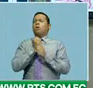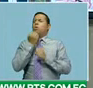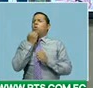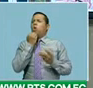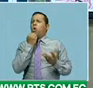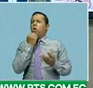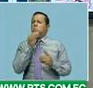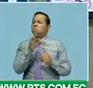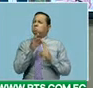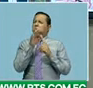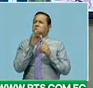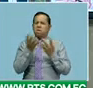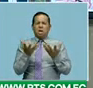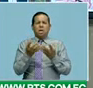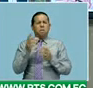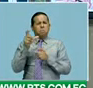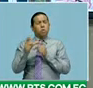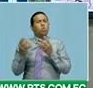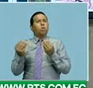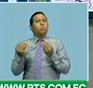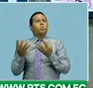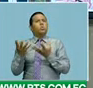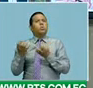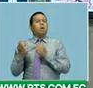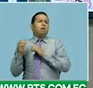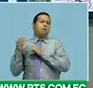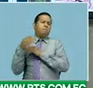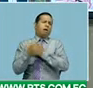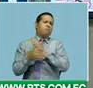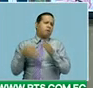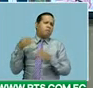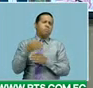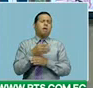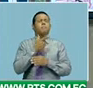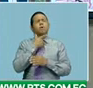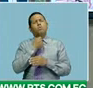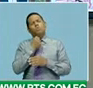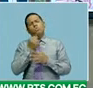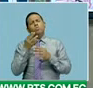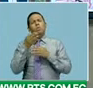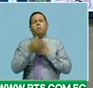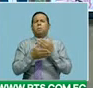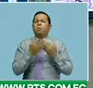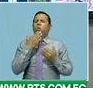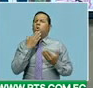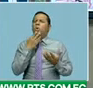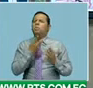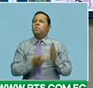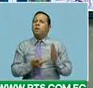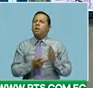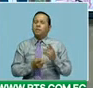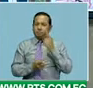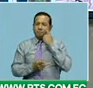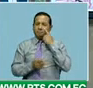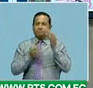ciudad para que millones de personas la amen y la consideren como destino de viaje predilecto? La respuesta a